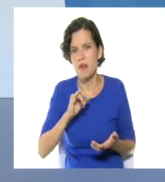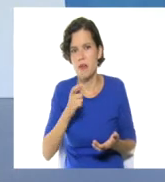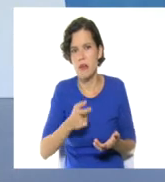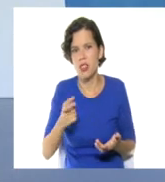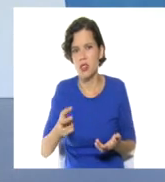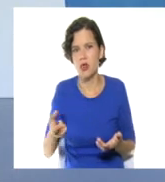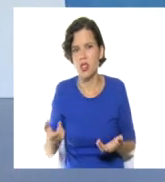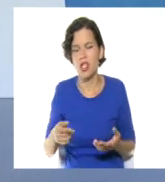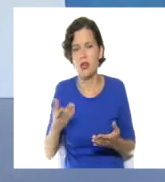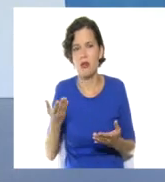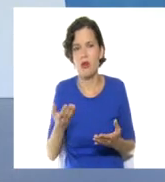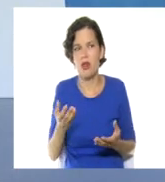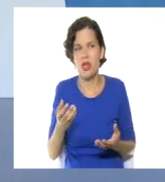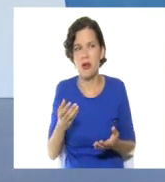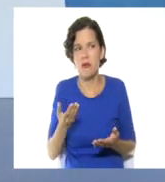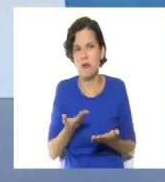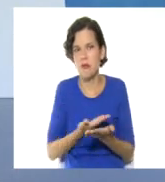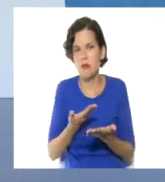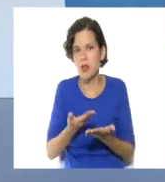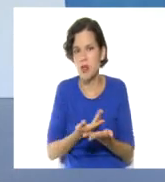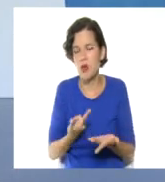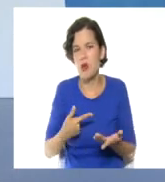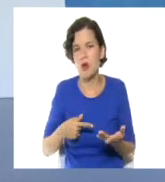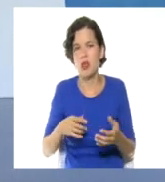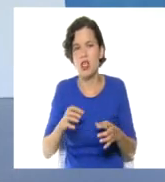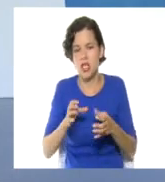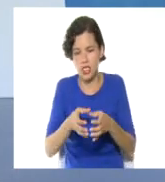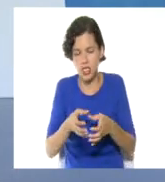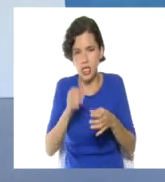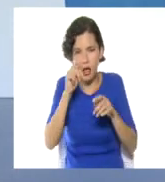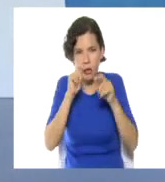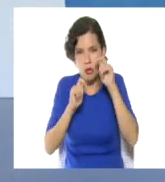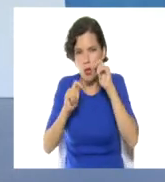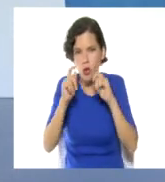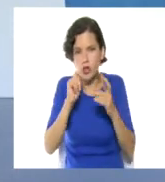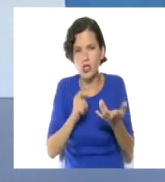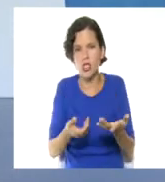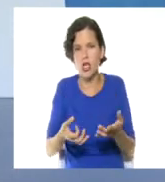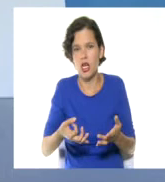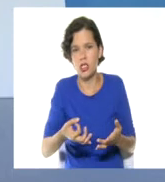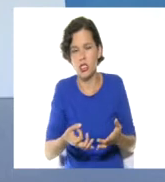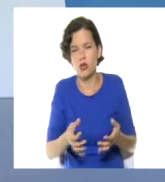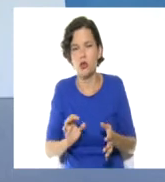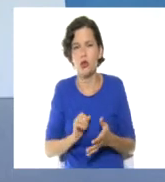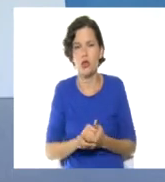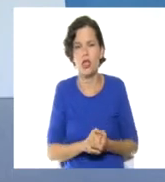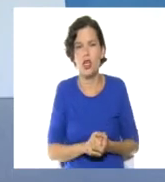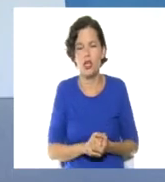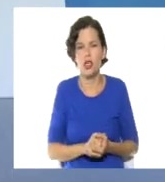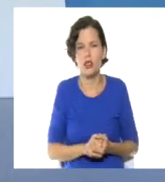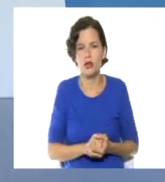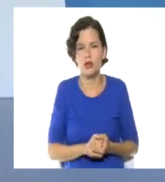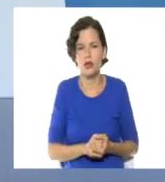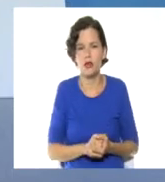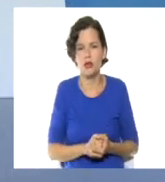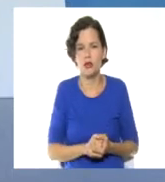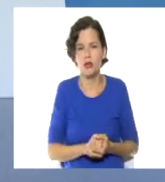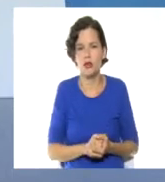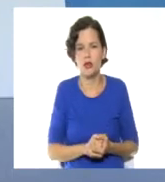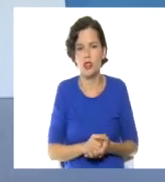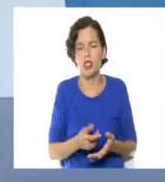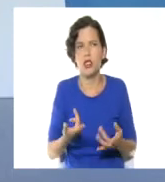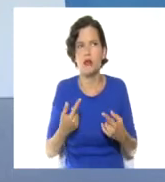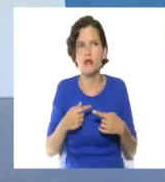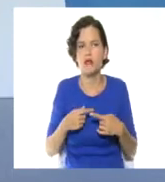como el pimentón en trozos, la cebolla, le colocan aceitunas, alcaparras, encurtido, le